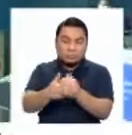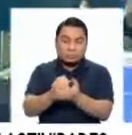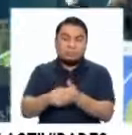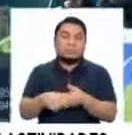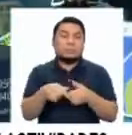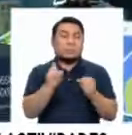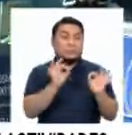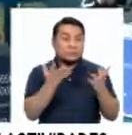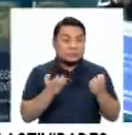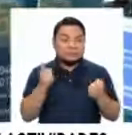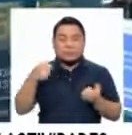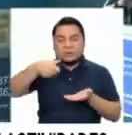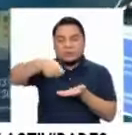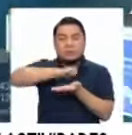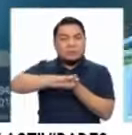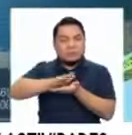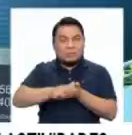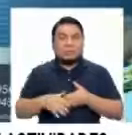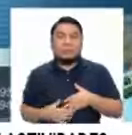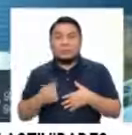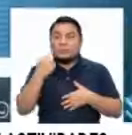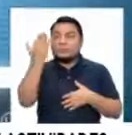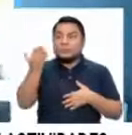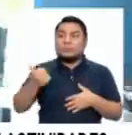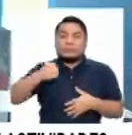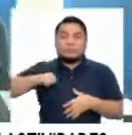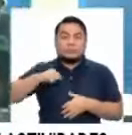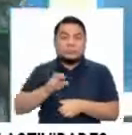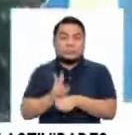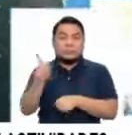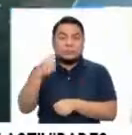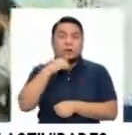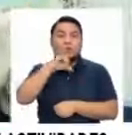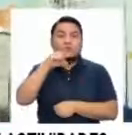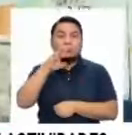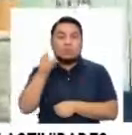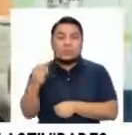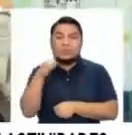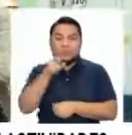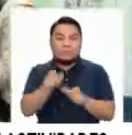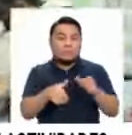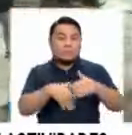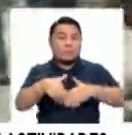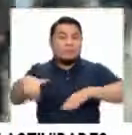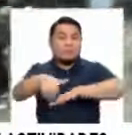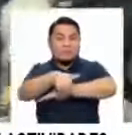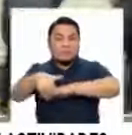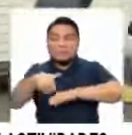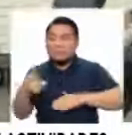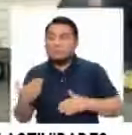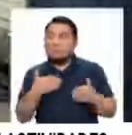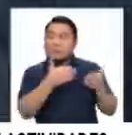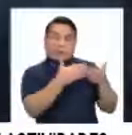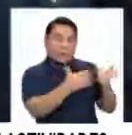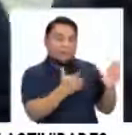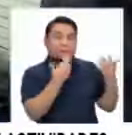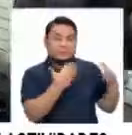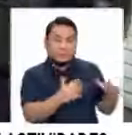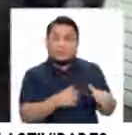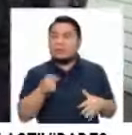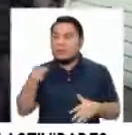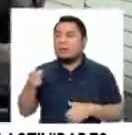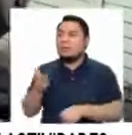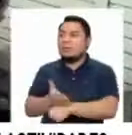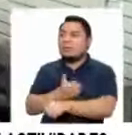gel. El alcalde George Forsyth manifestó que los ambulantes que aún permanezcan en las calles, pese a la reapertura de las tiendas,